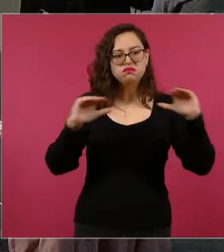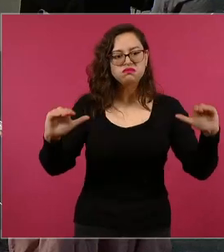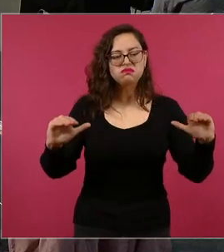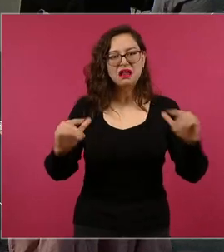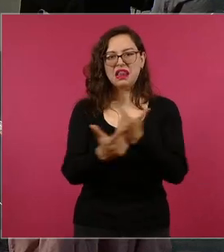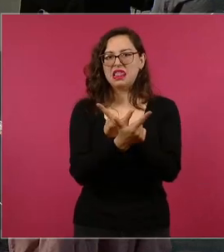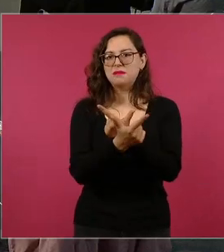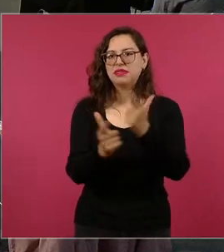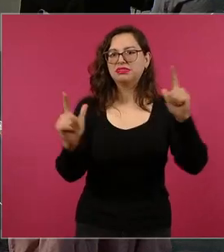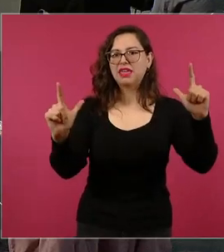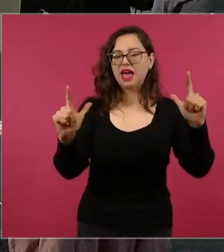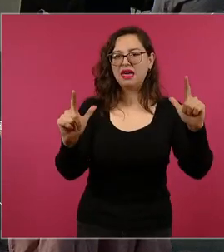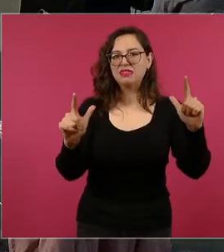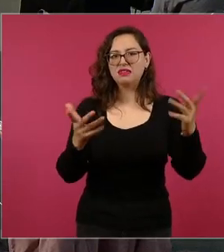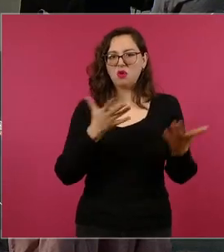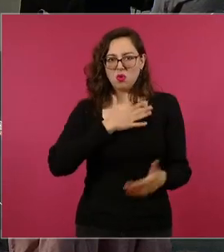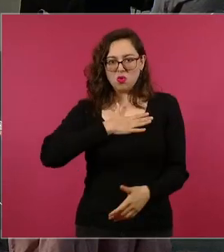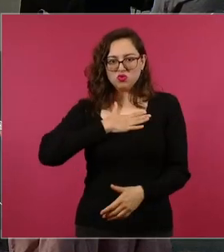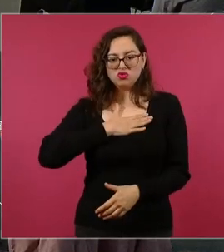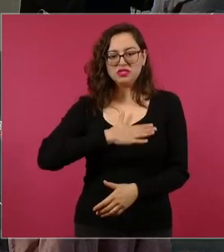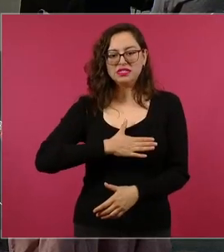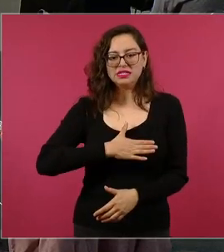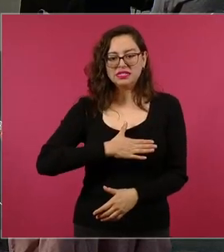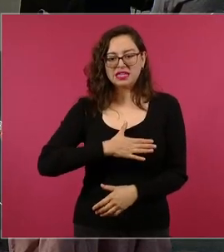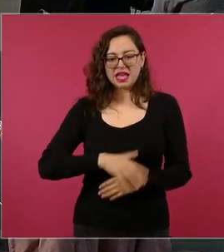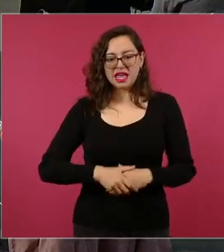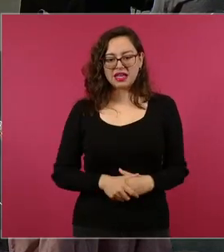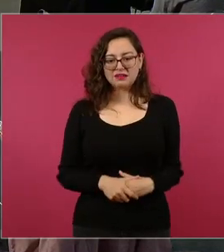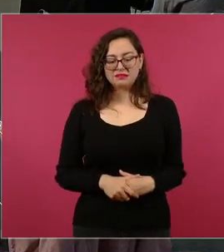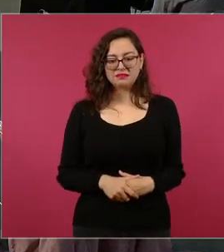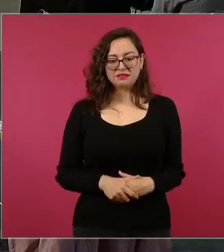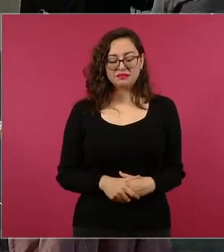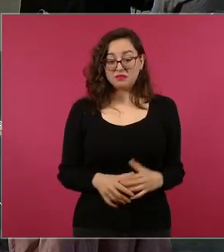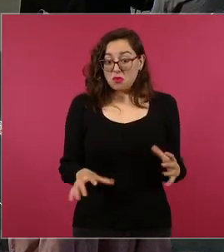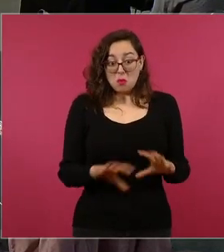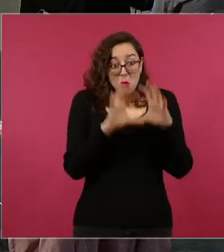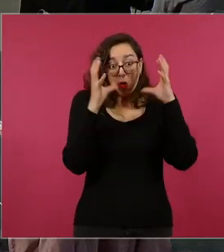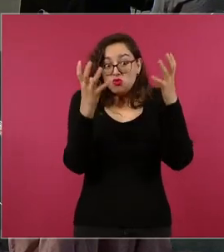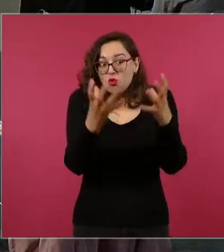Aprovechando que estamos hablando de Francia, en todo el mundo.